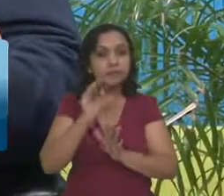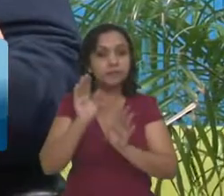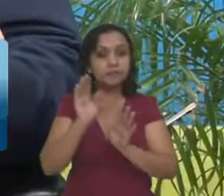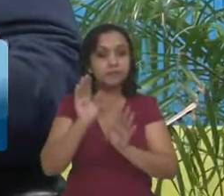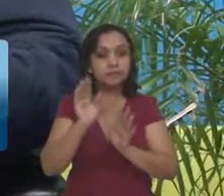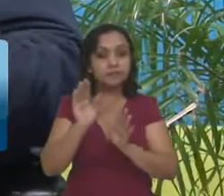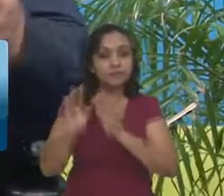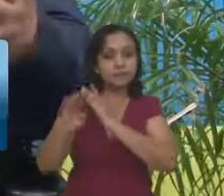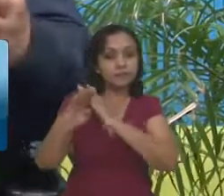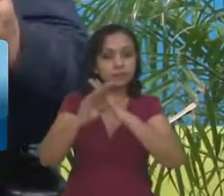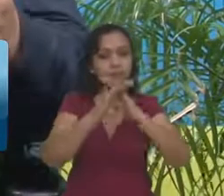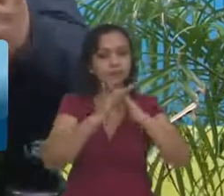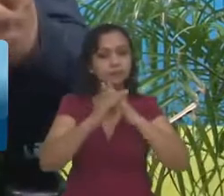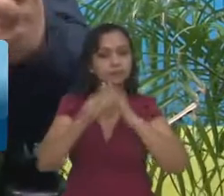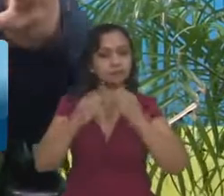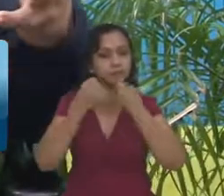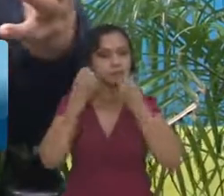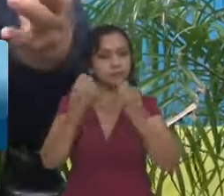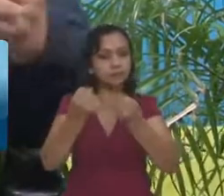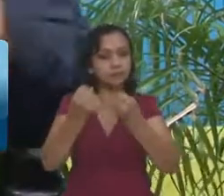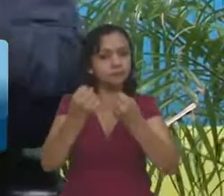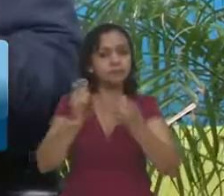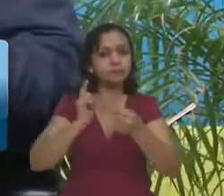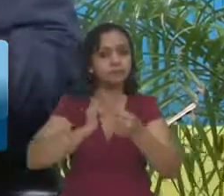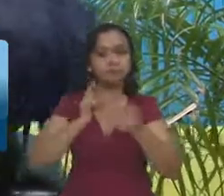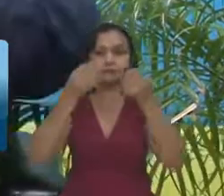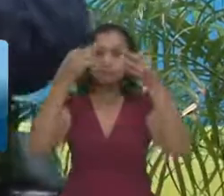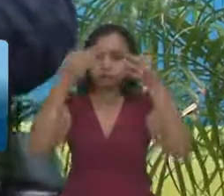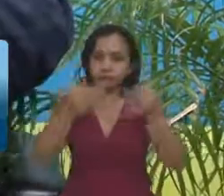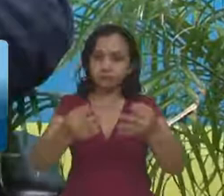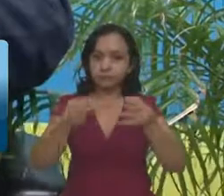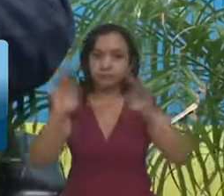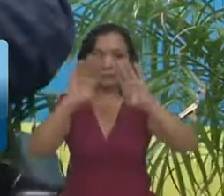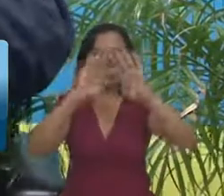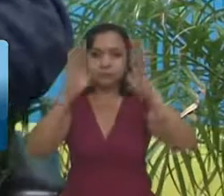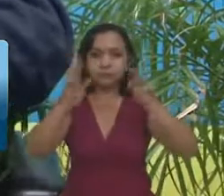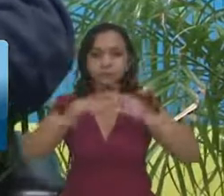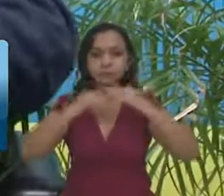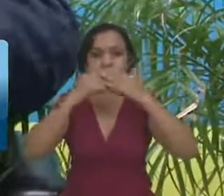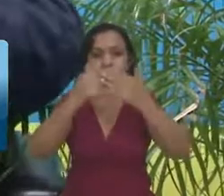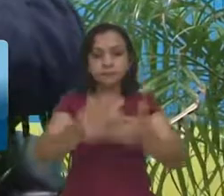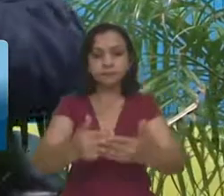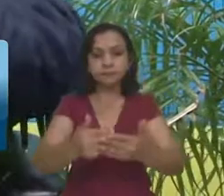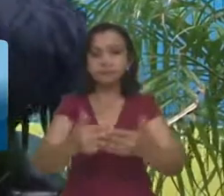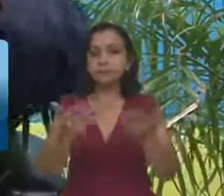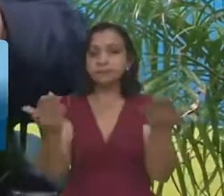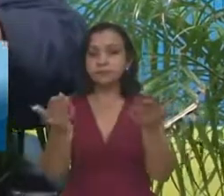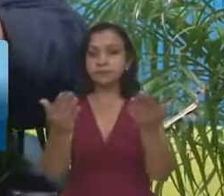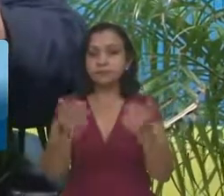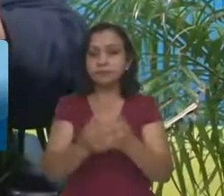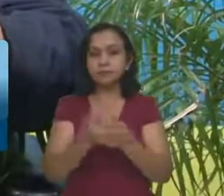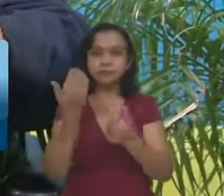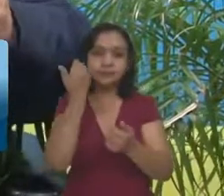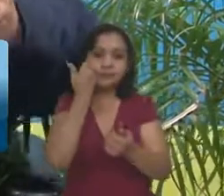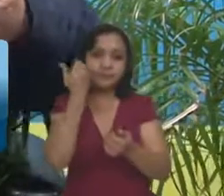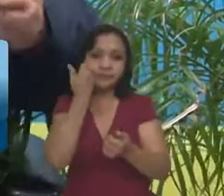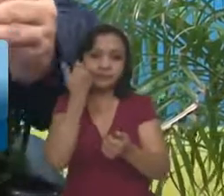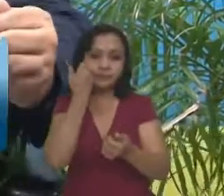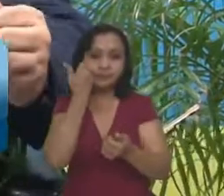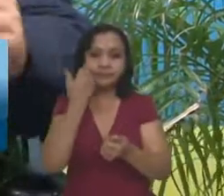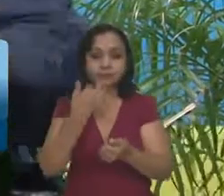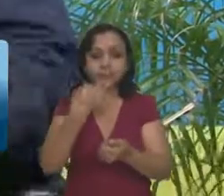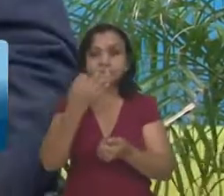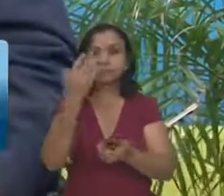sistema inmune, esto nos va a predisponer a mantenerse estable y disminuir la progresión de estas enfermedades si en dado caso la va